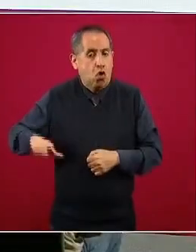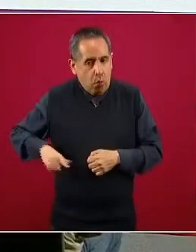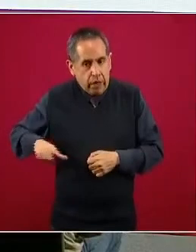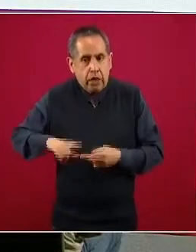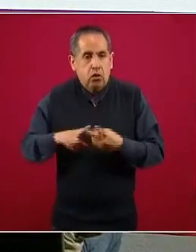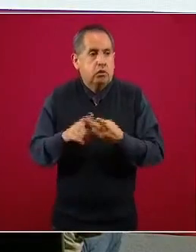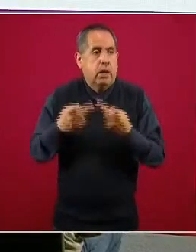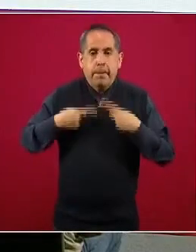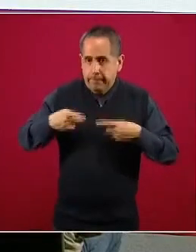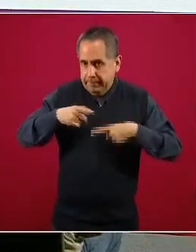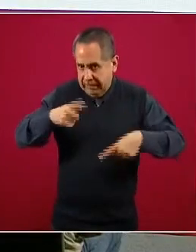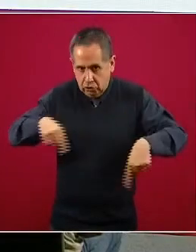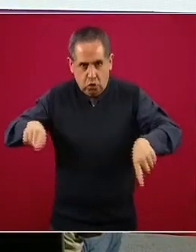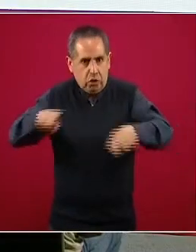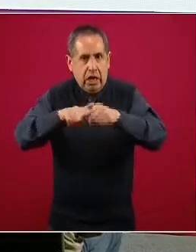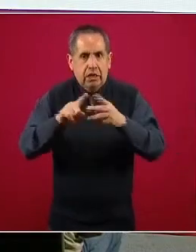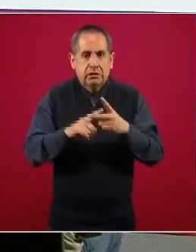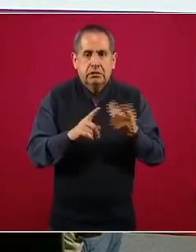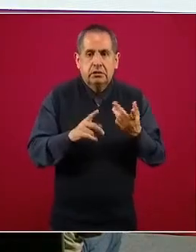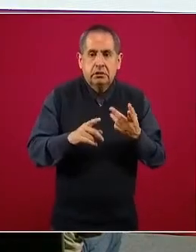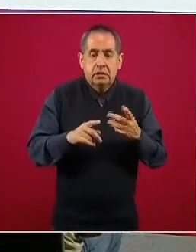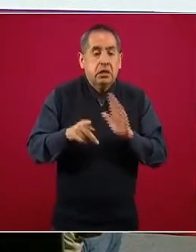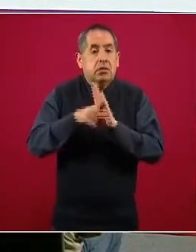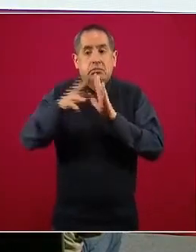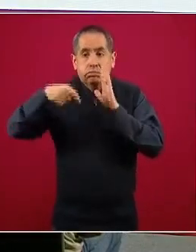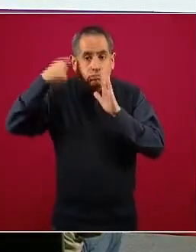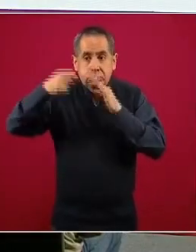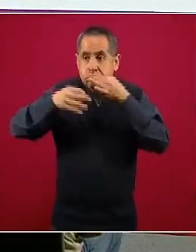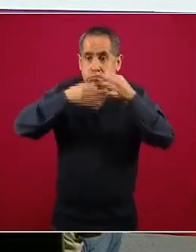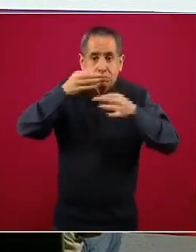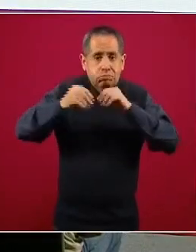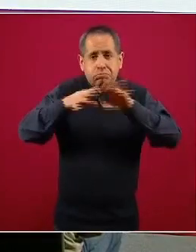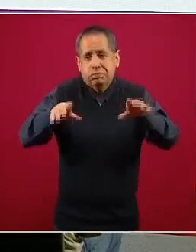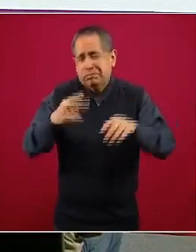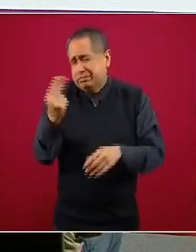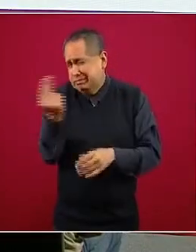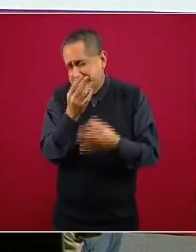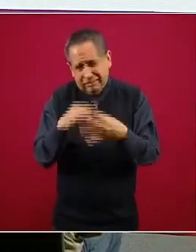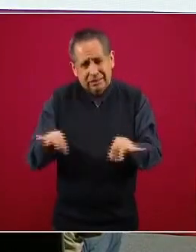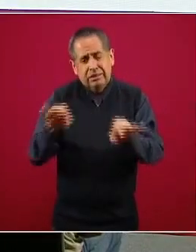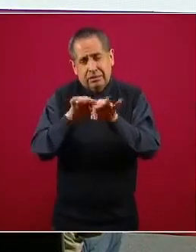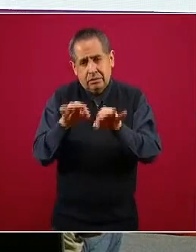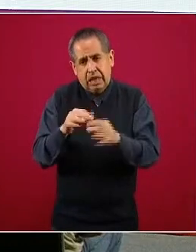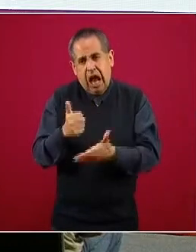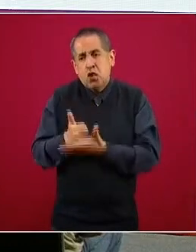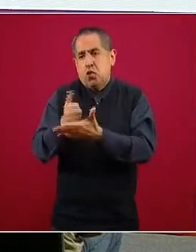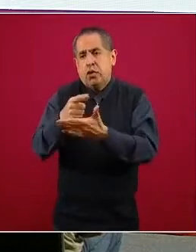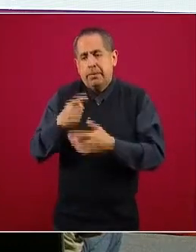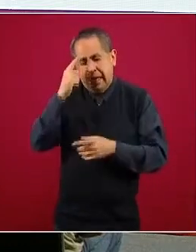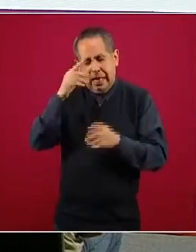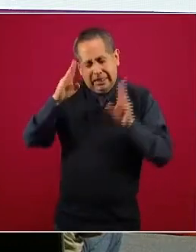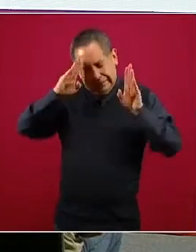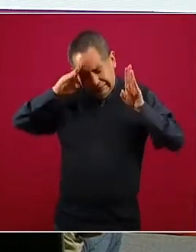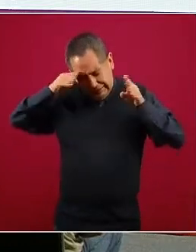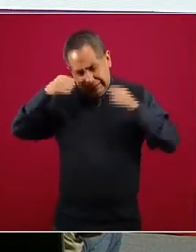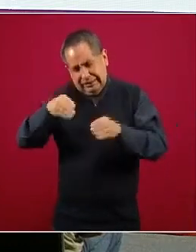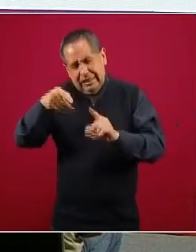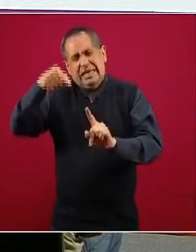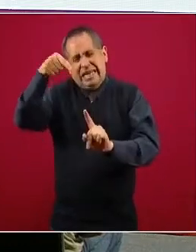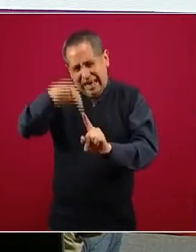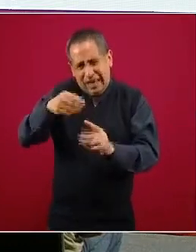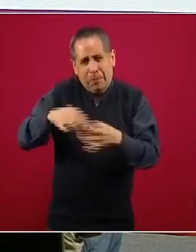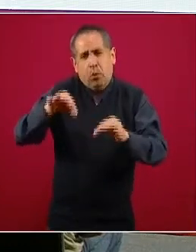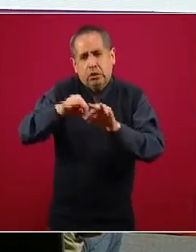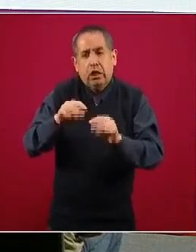gobiernos, sociedad, comunicadoras y comunicadores. Es imprescindible que ayudemos a centrar la atención donde